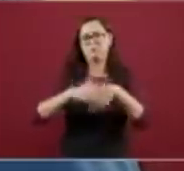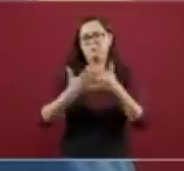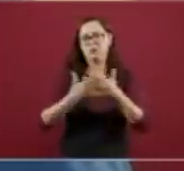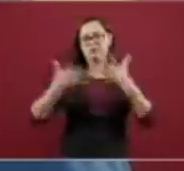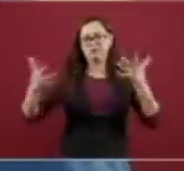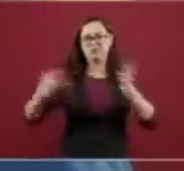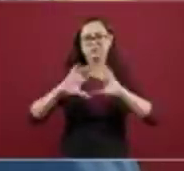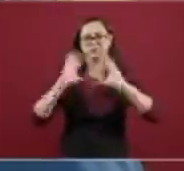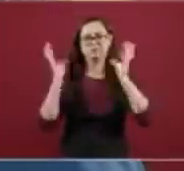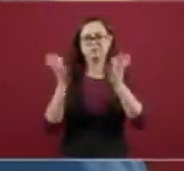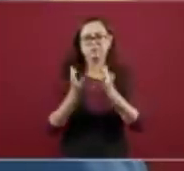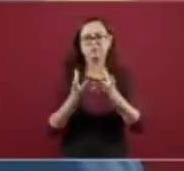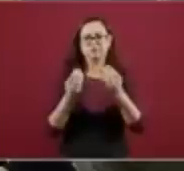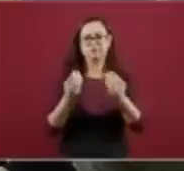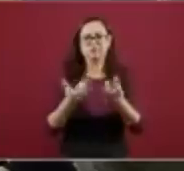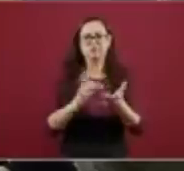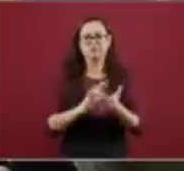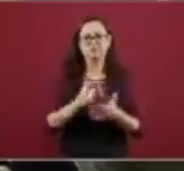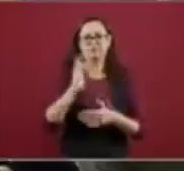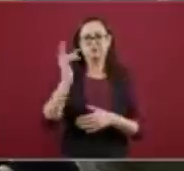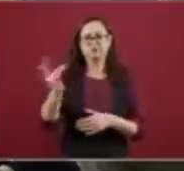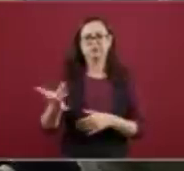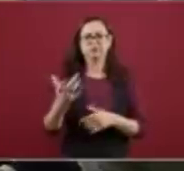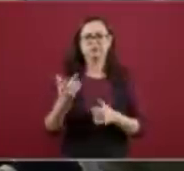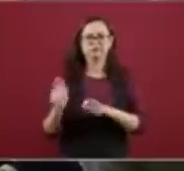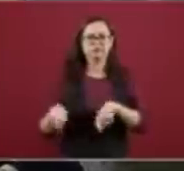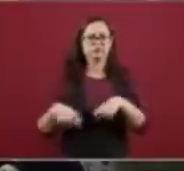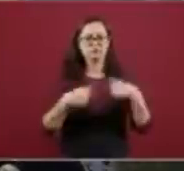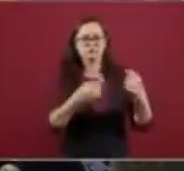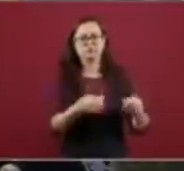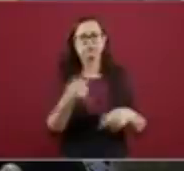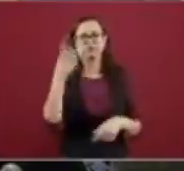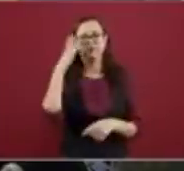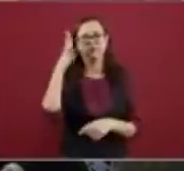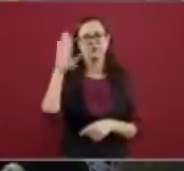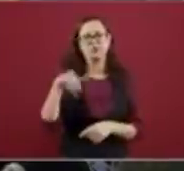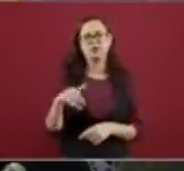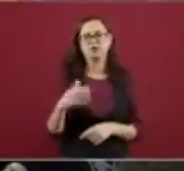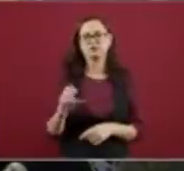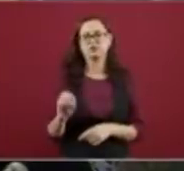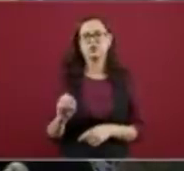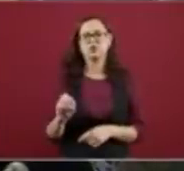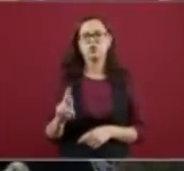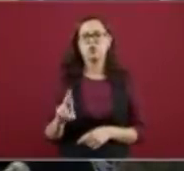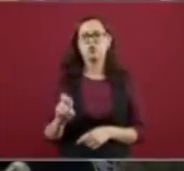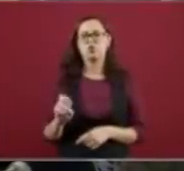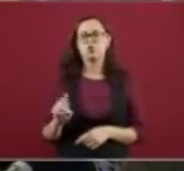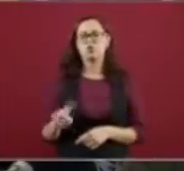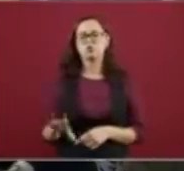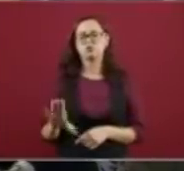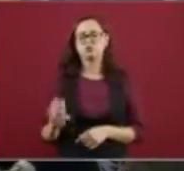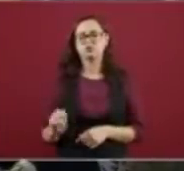del mundo. Muchas gracias y cedo la palabra al maestro Gabriel Orozco.